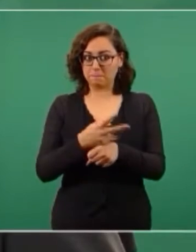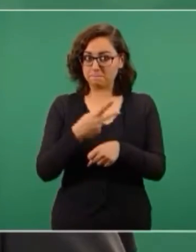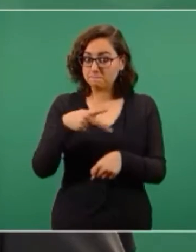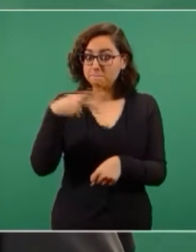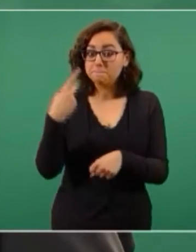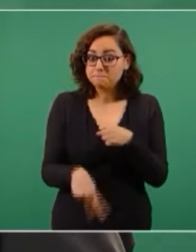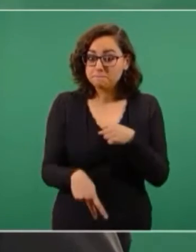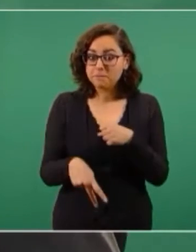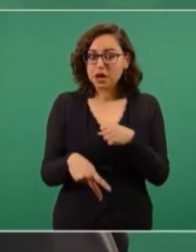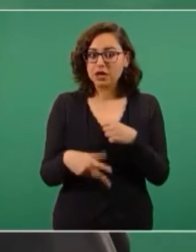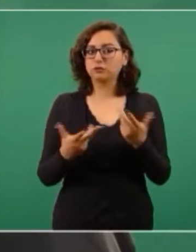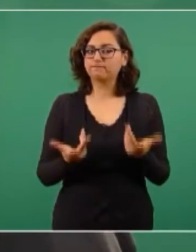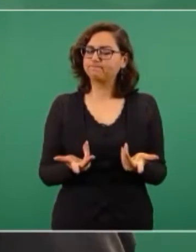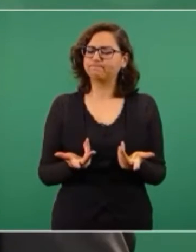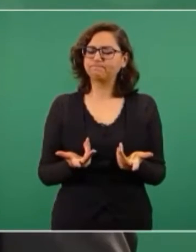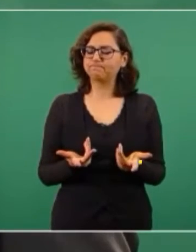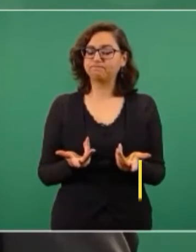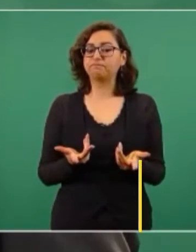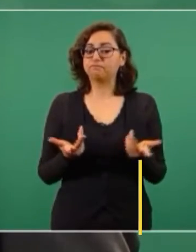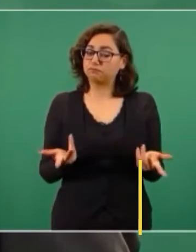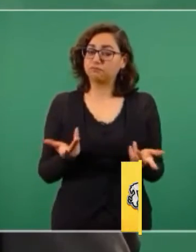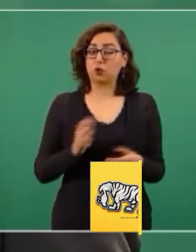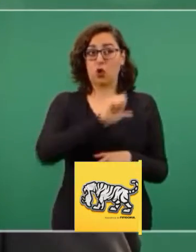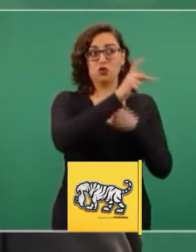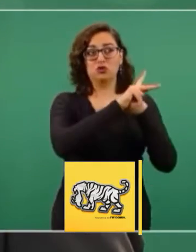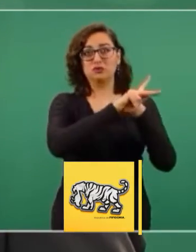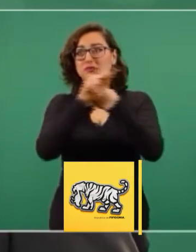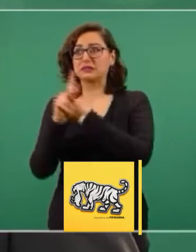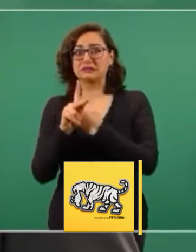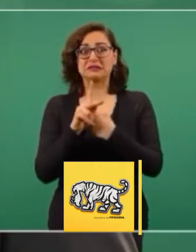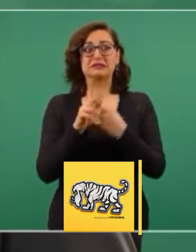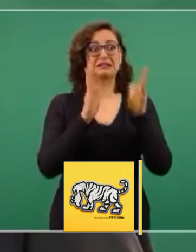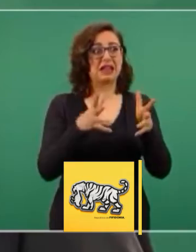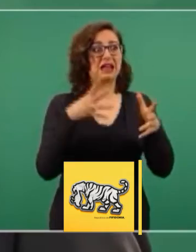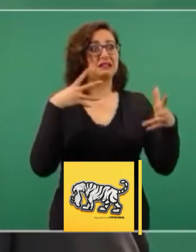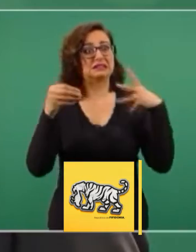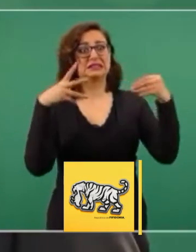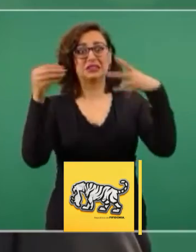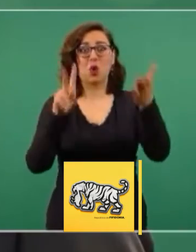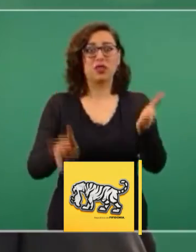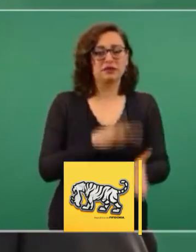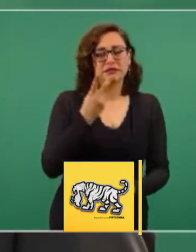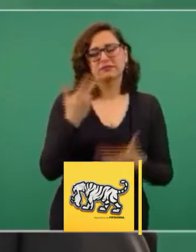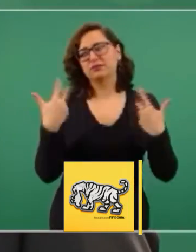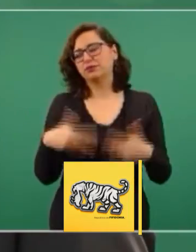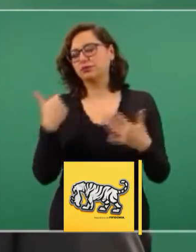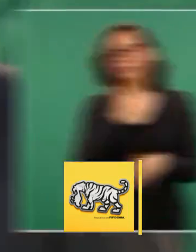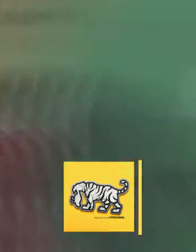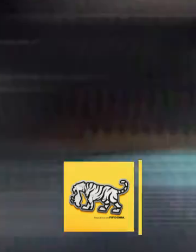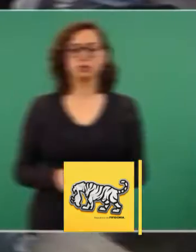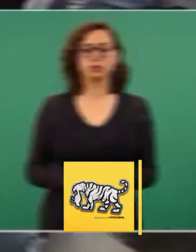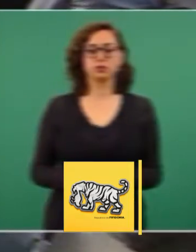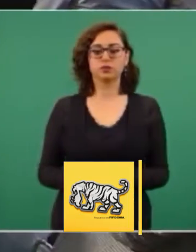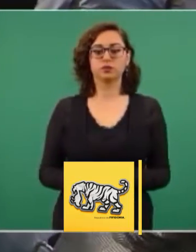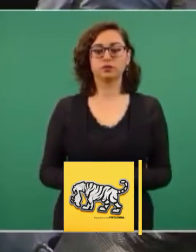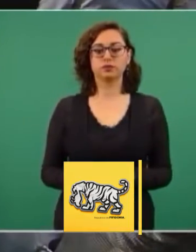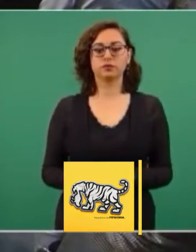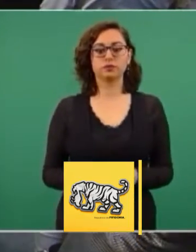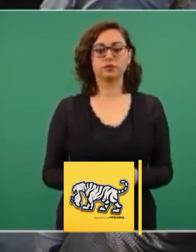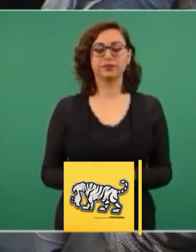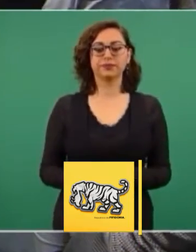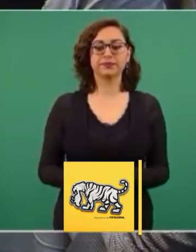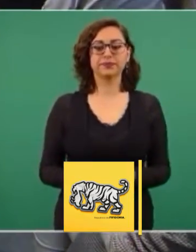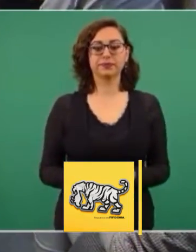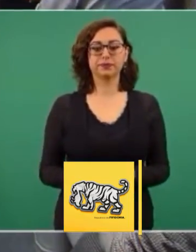lamentamos mucho lo que está pasando en otros países, Brasil e India. Además,